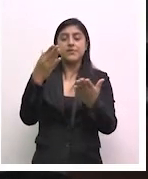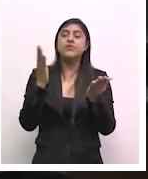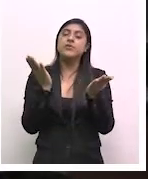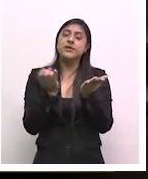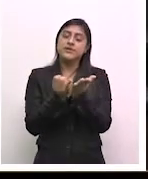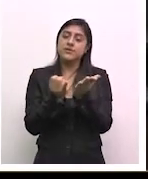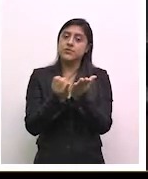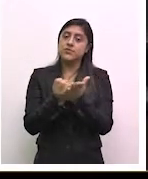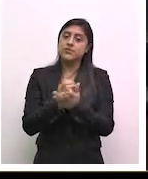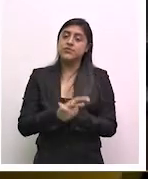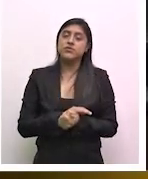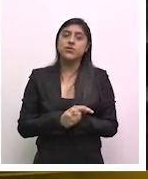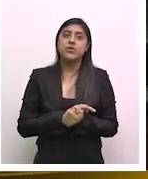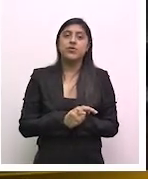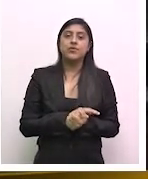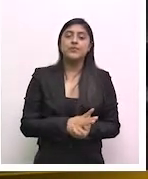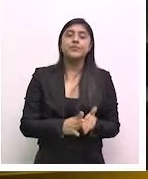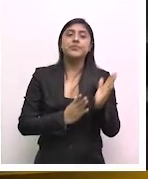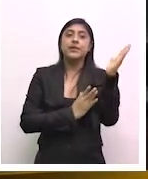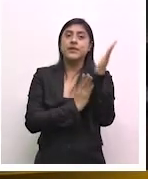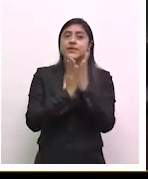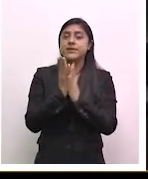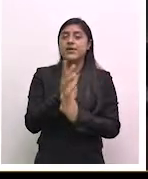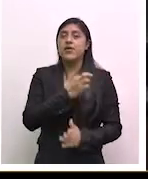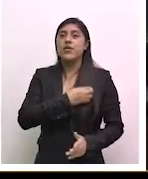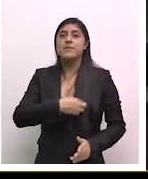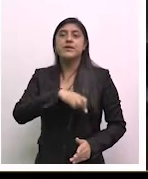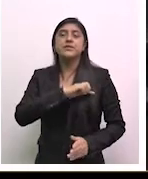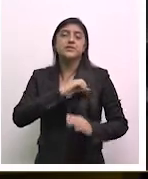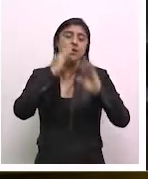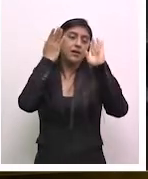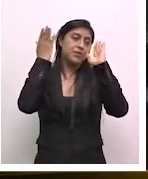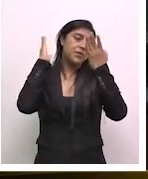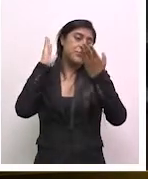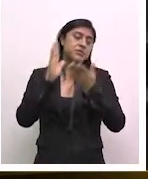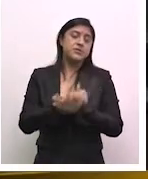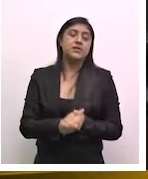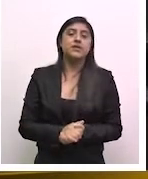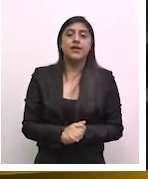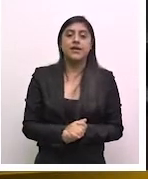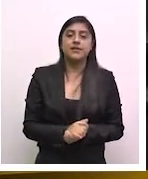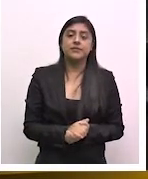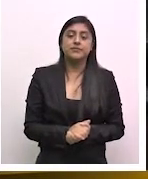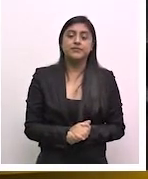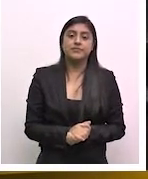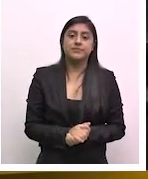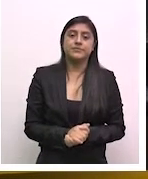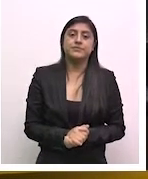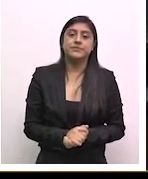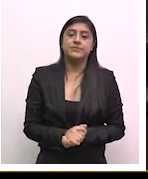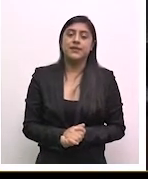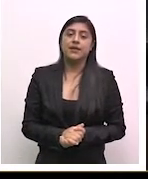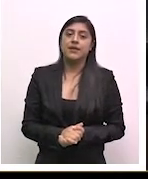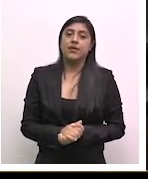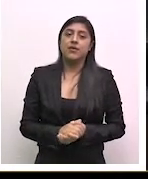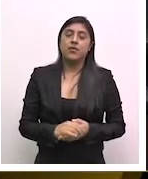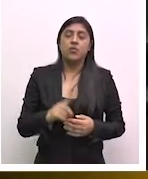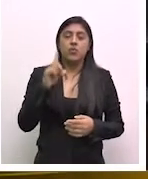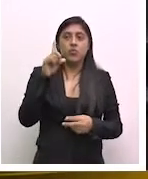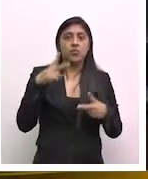agradecimiento por lo que esta institución me ha brindado como de desarrollo personal y profesional la otra sería